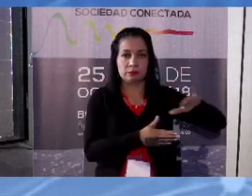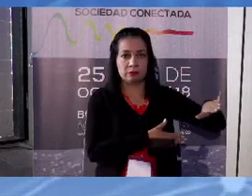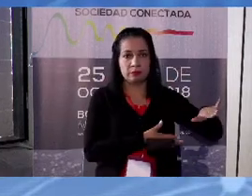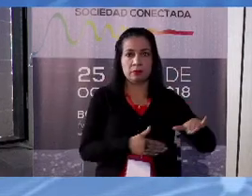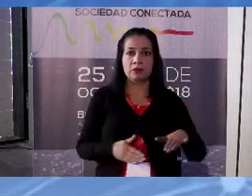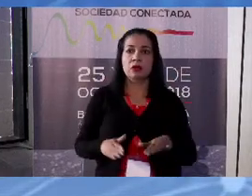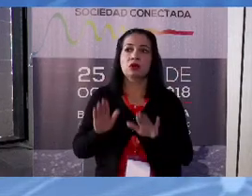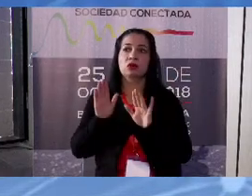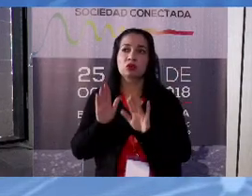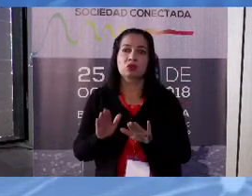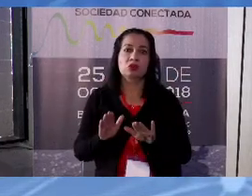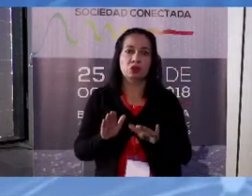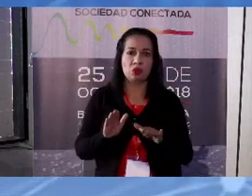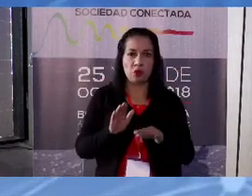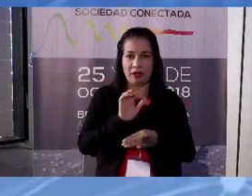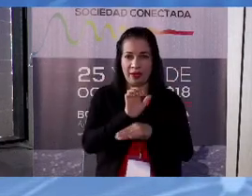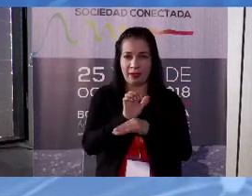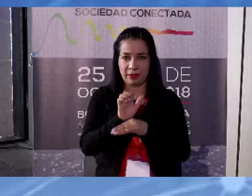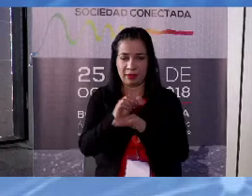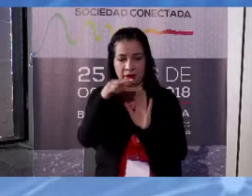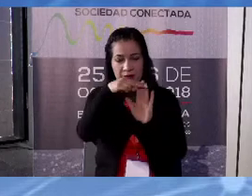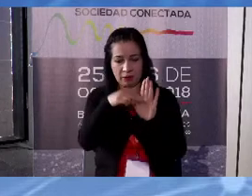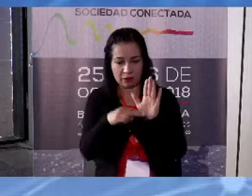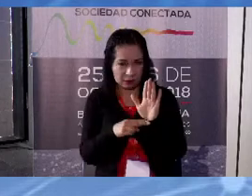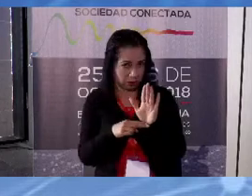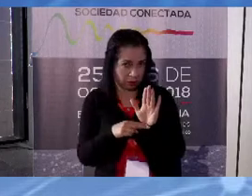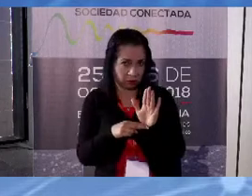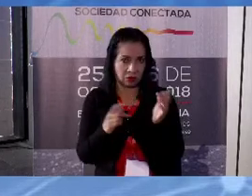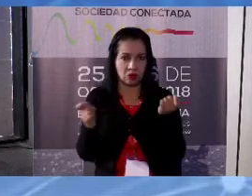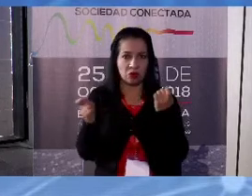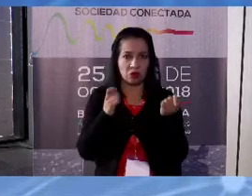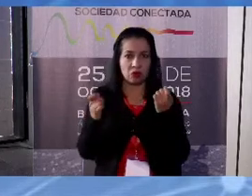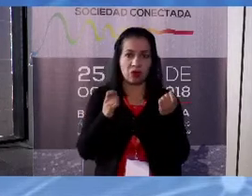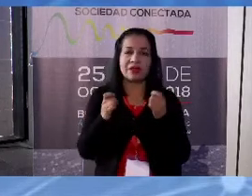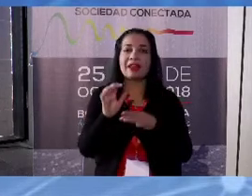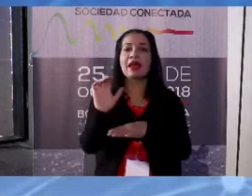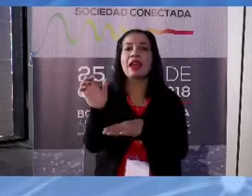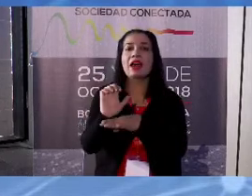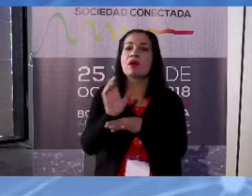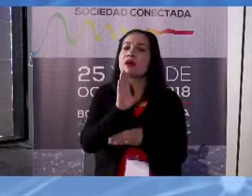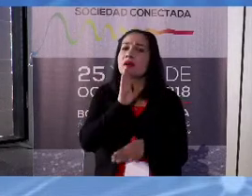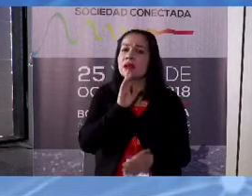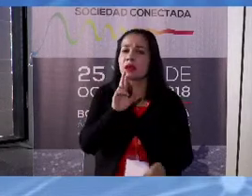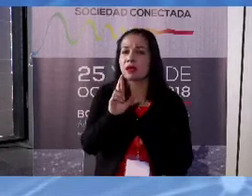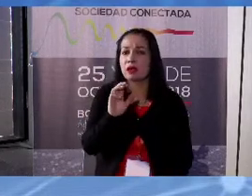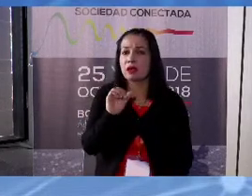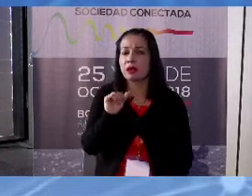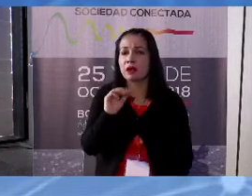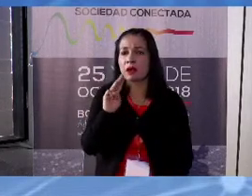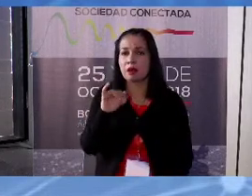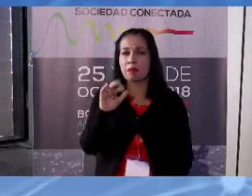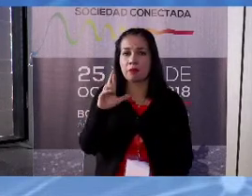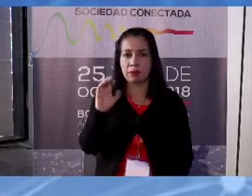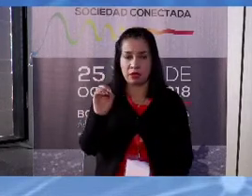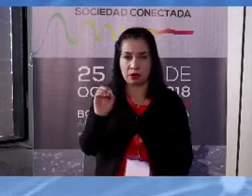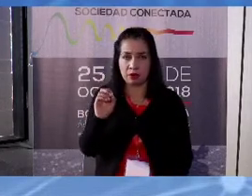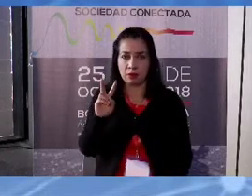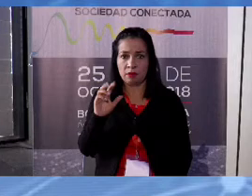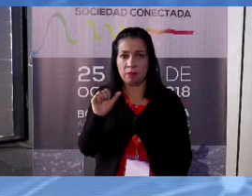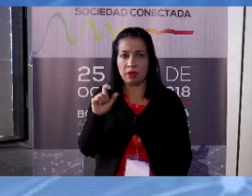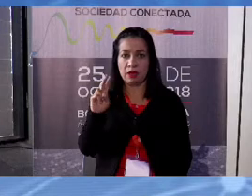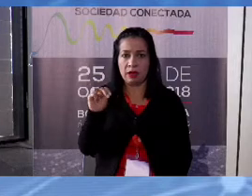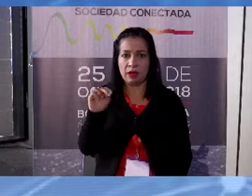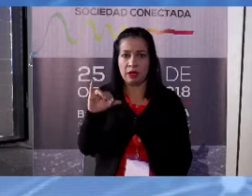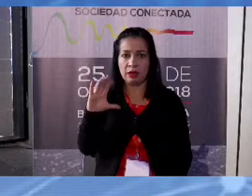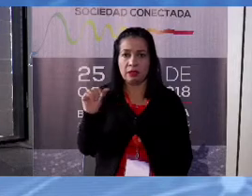telecomunicaciones de Ecuador arcotel el señor Ramiro Valencia ingeniero en electrónica y